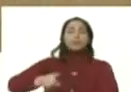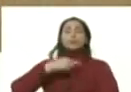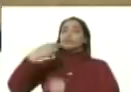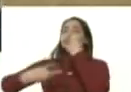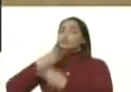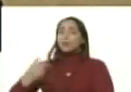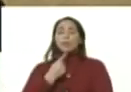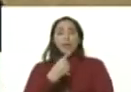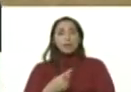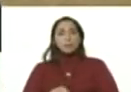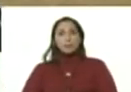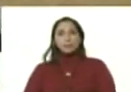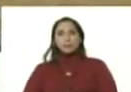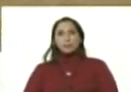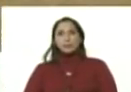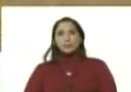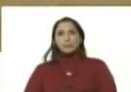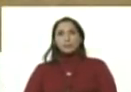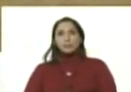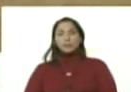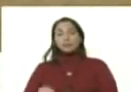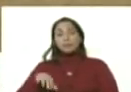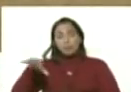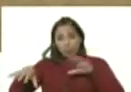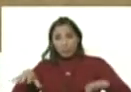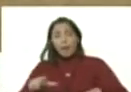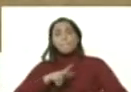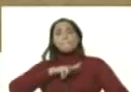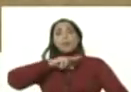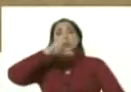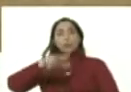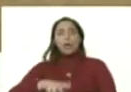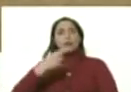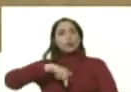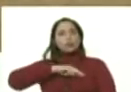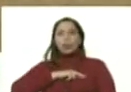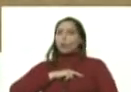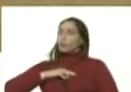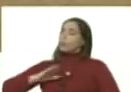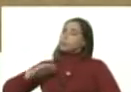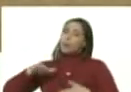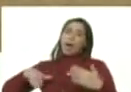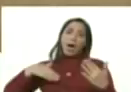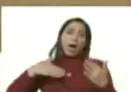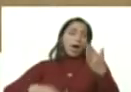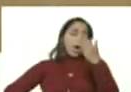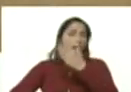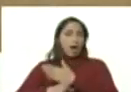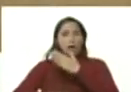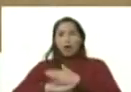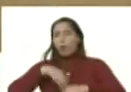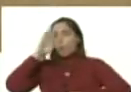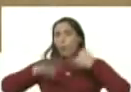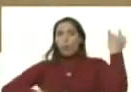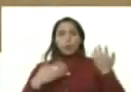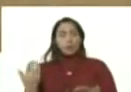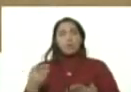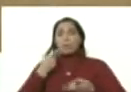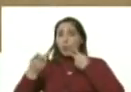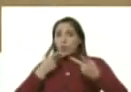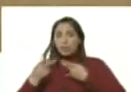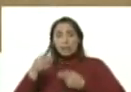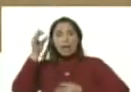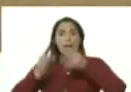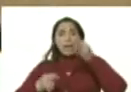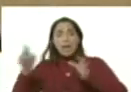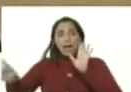le dijimos a las partes en Portugal que iremos hasta las últimas consecuencias políticas, legales, hasta que esos recursos